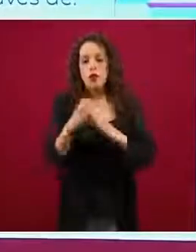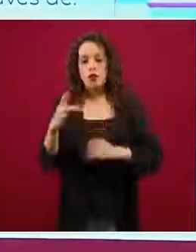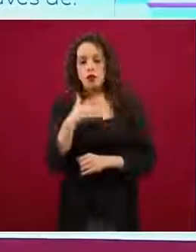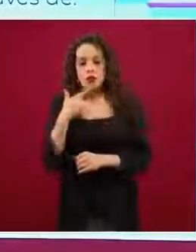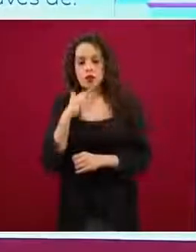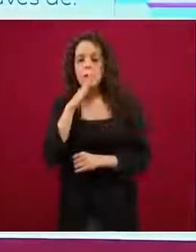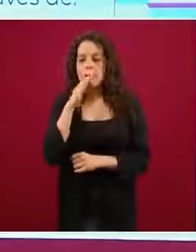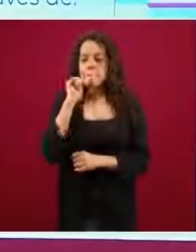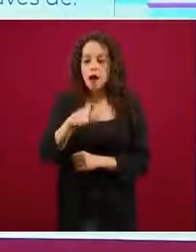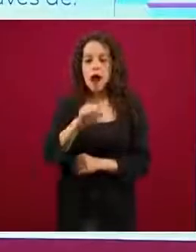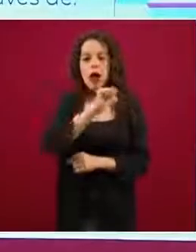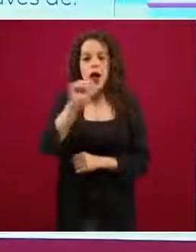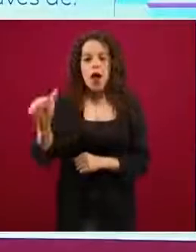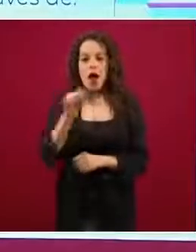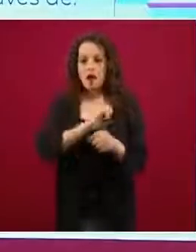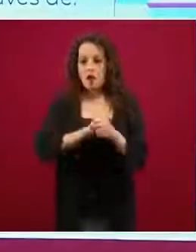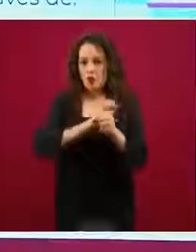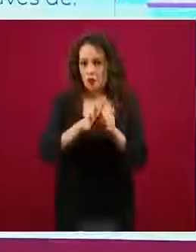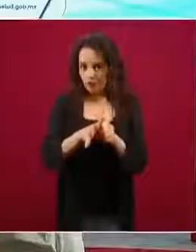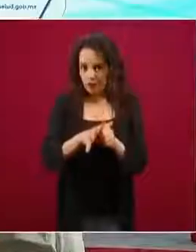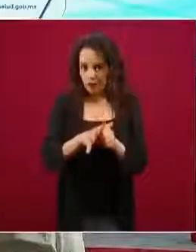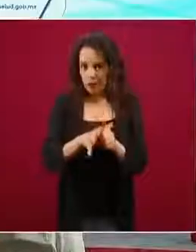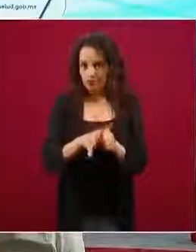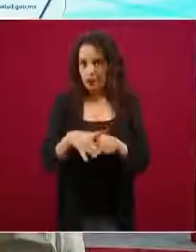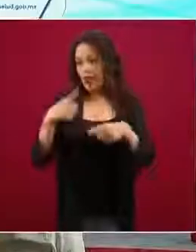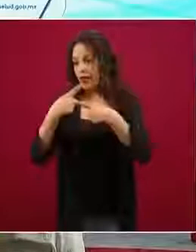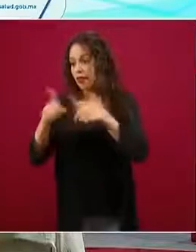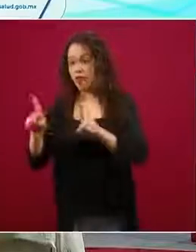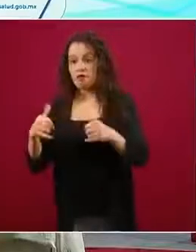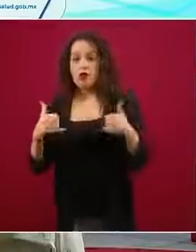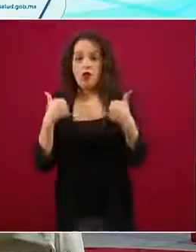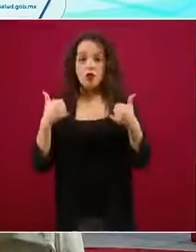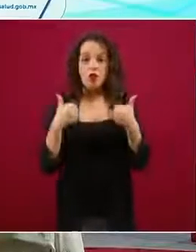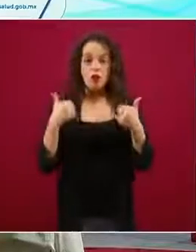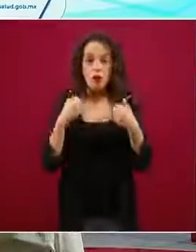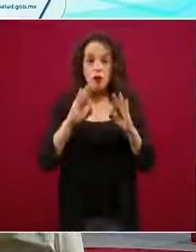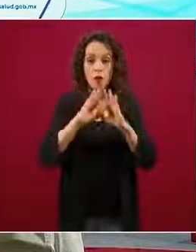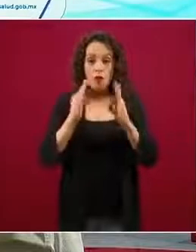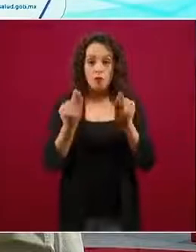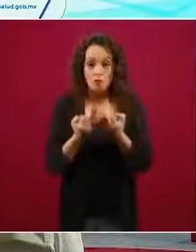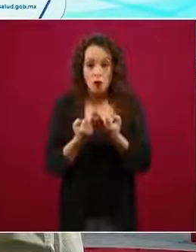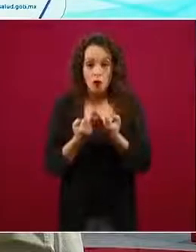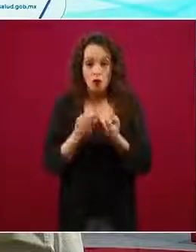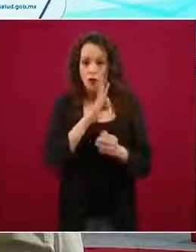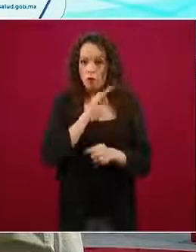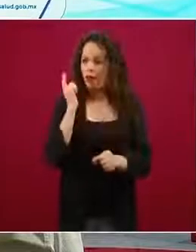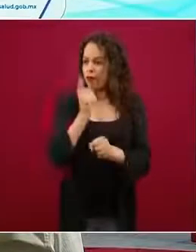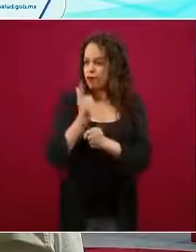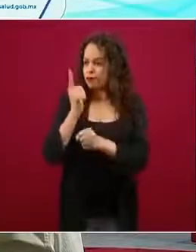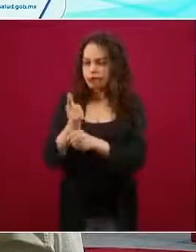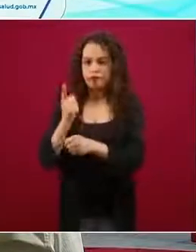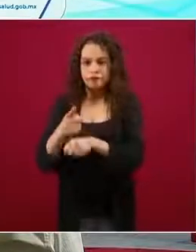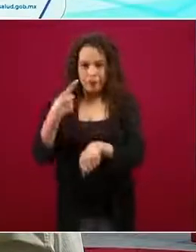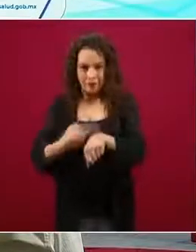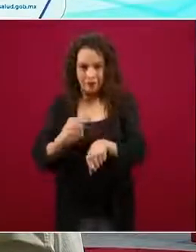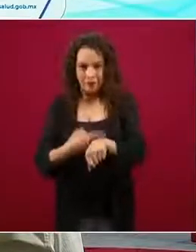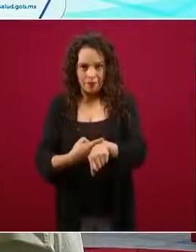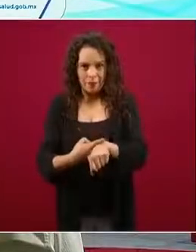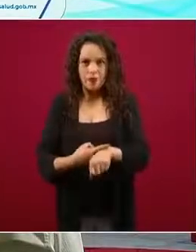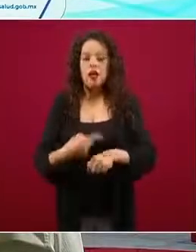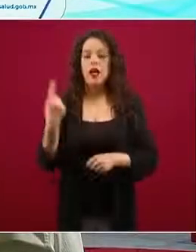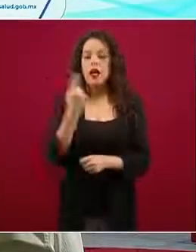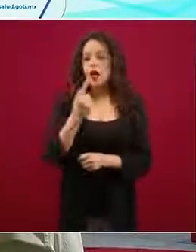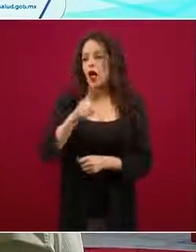dan como en los jóvenes, ¿no? Puede manifestarse por alteraciones